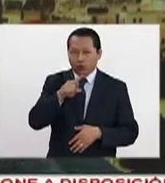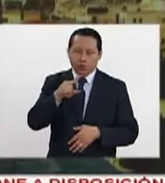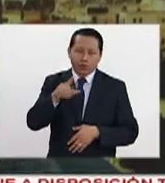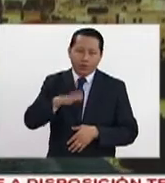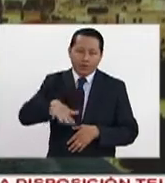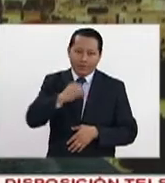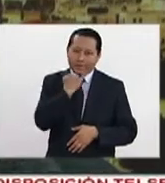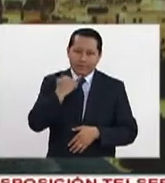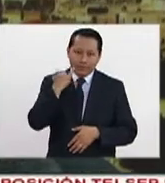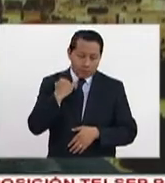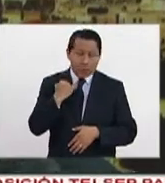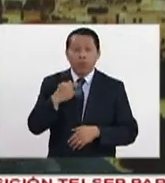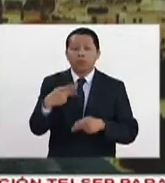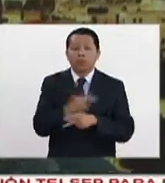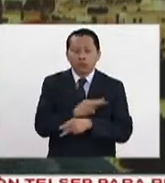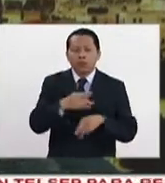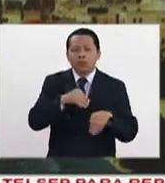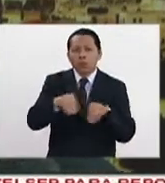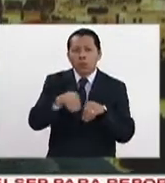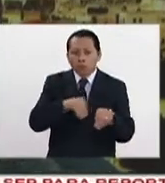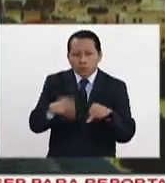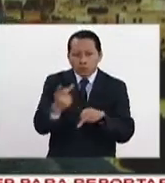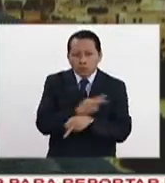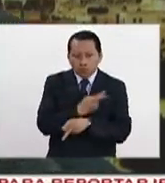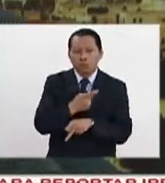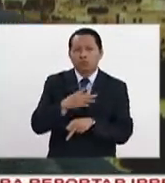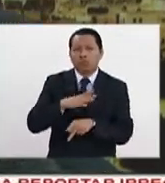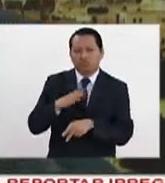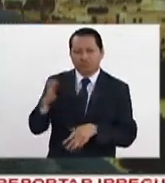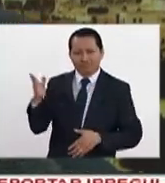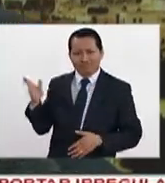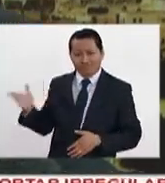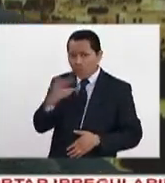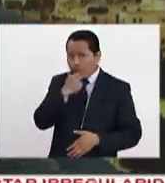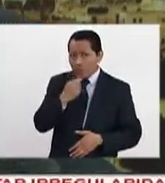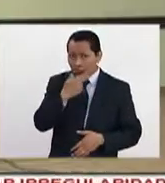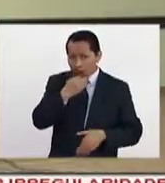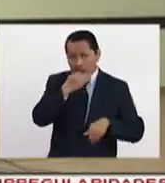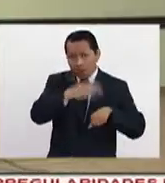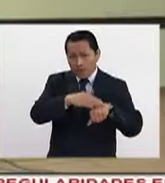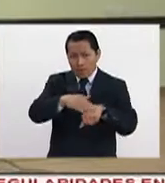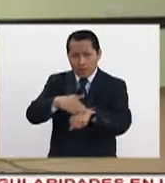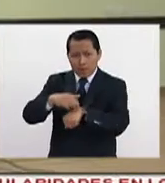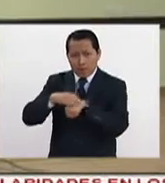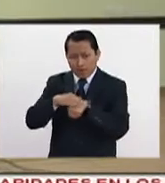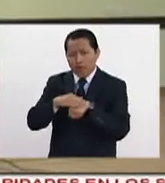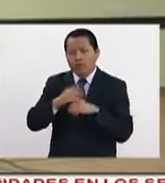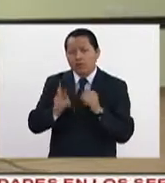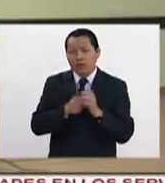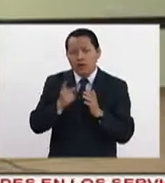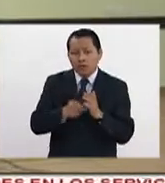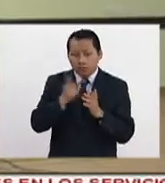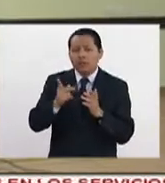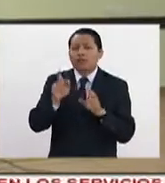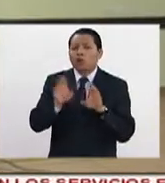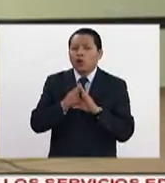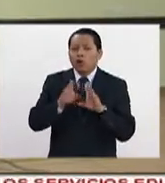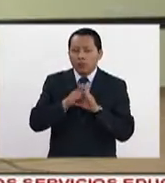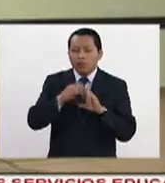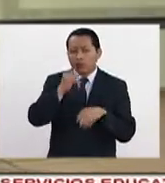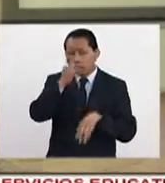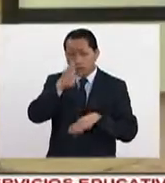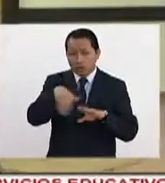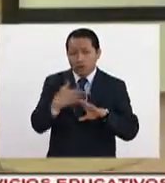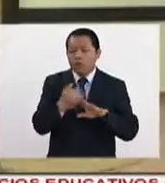líder del movimiento islamista Hamas, Ismail Haniyeh, hizo un llamado a iniciar una nueva intifada, es decir, un nuevo levantamiento